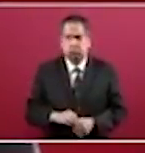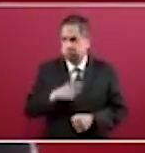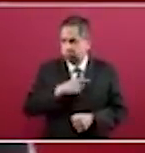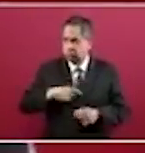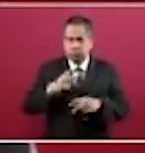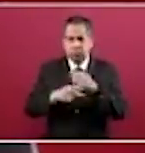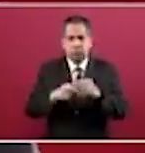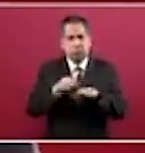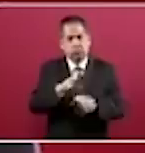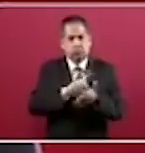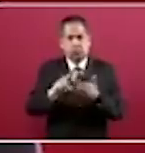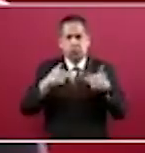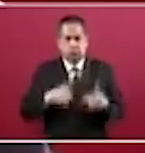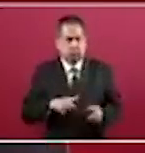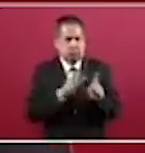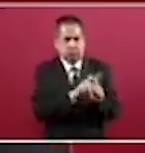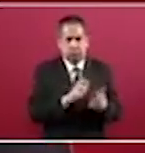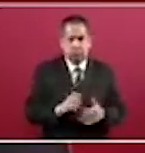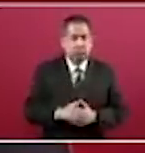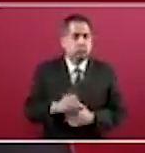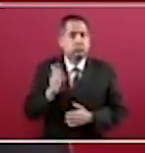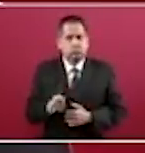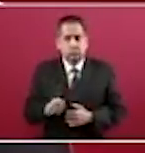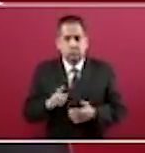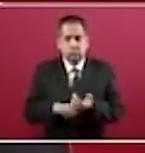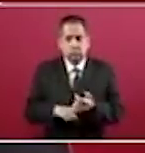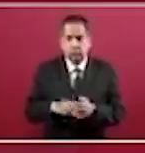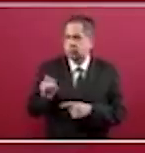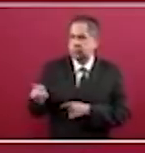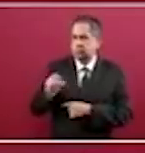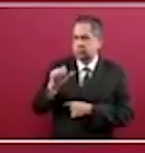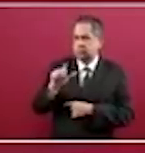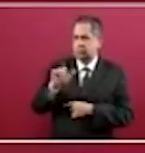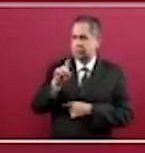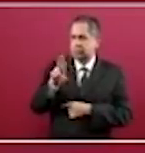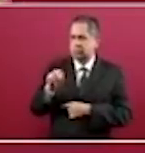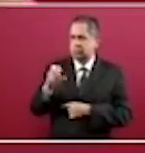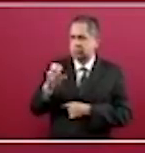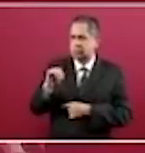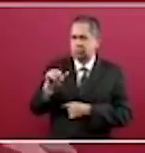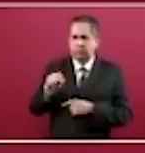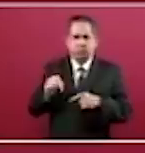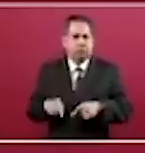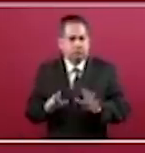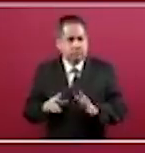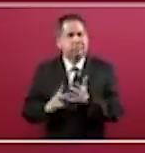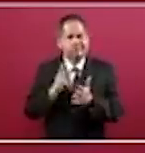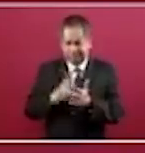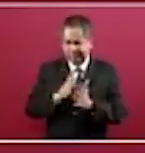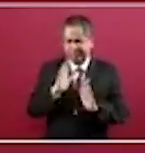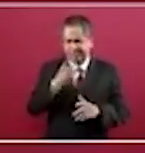tiene que ver con los derechos humanos. Esto lo maneja Alejandro Encinas, aquí ya lo hemos